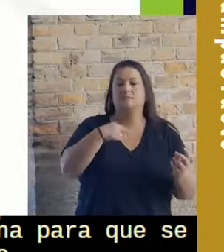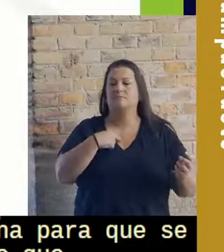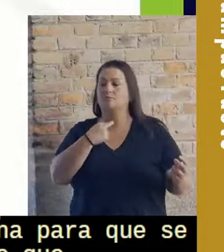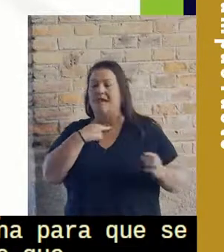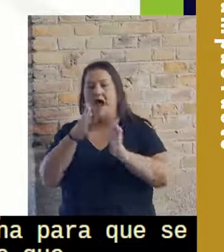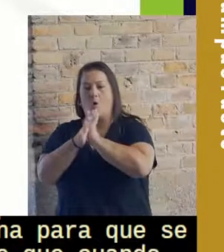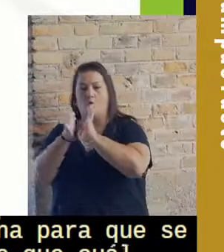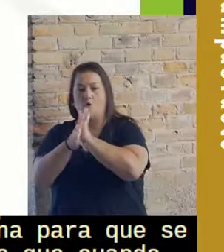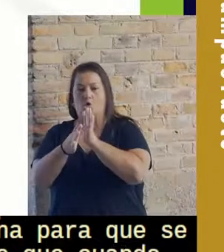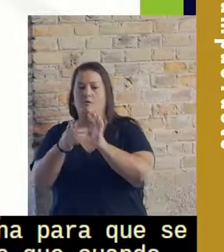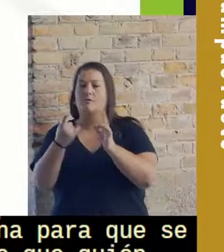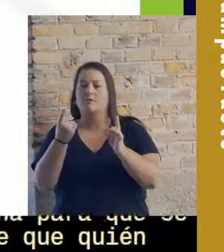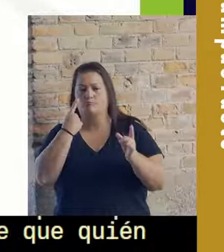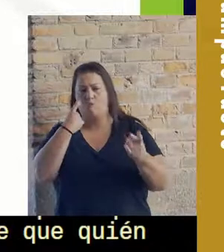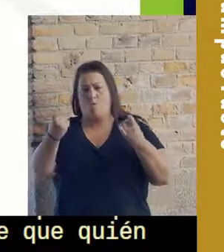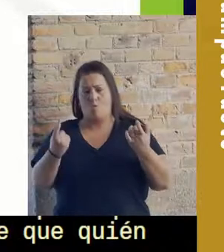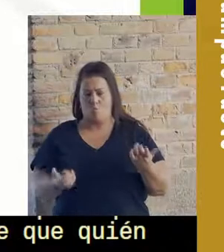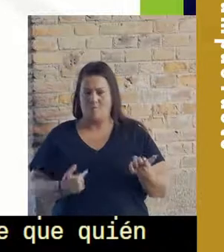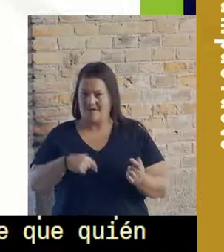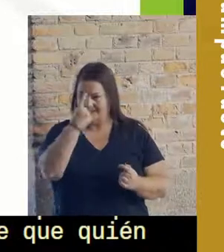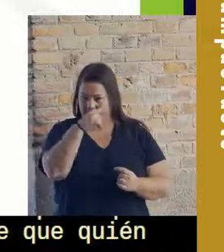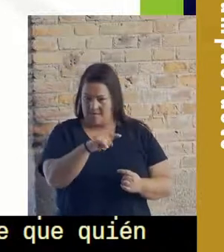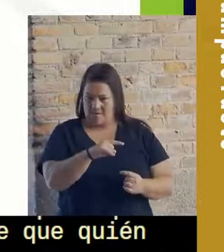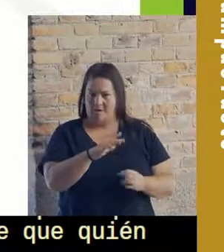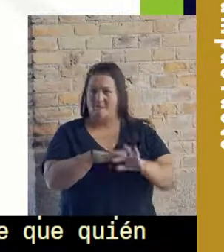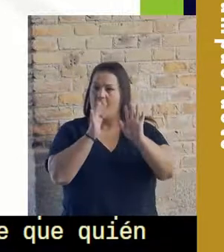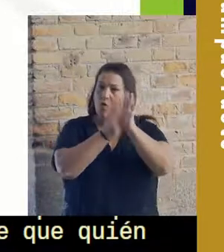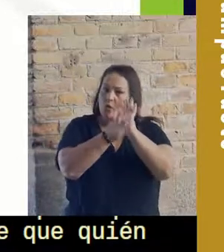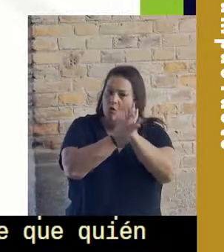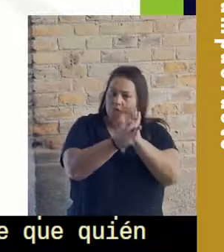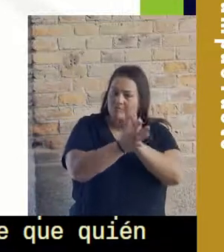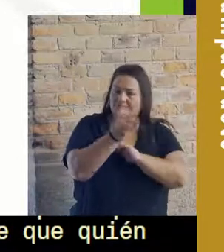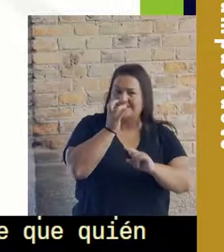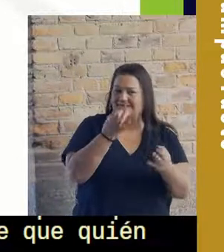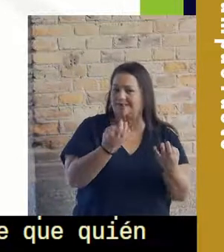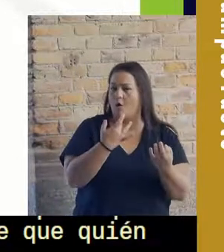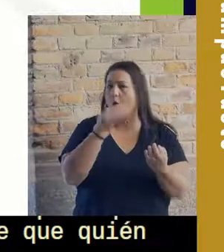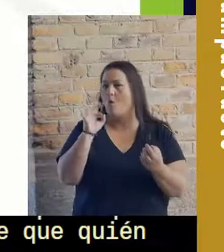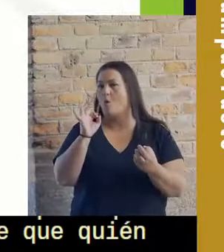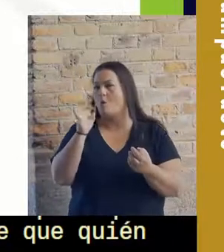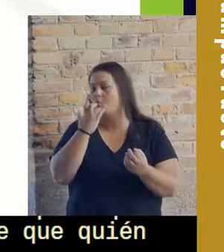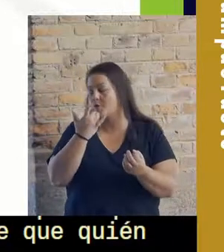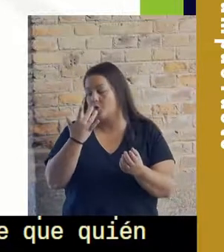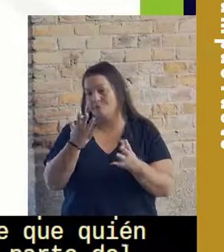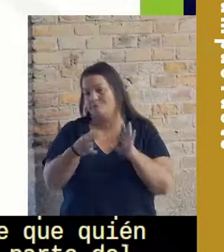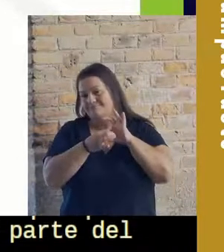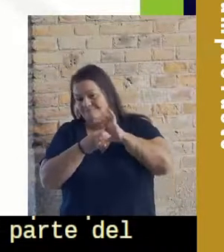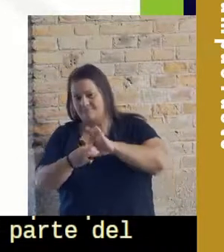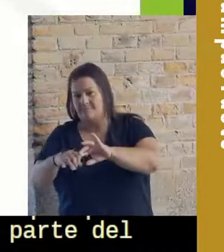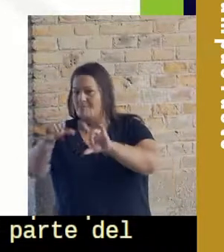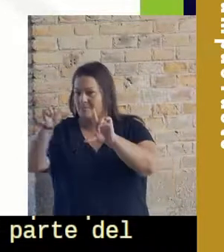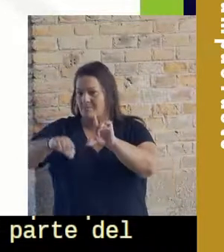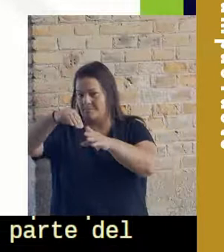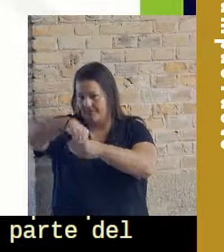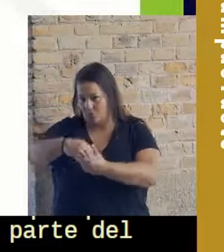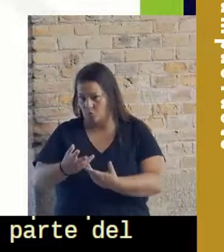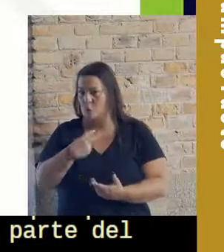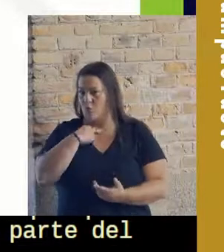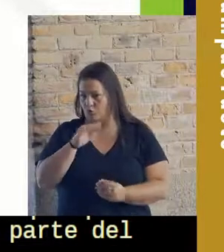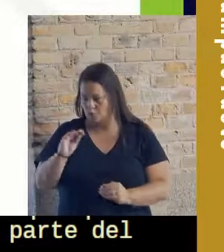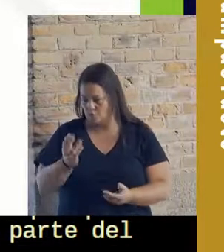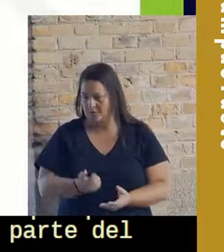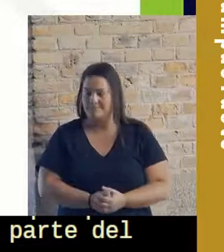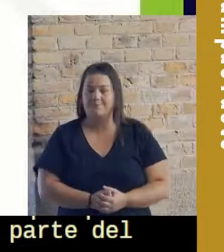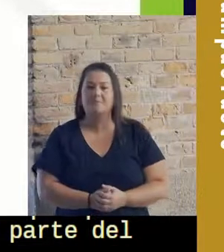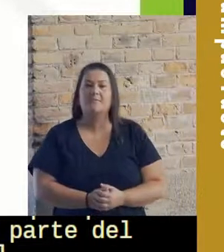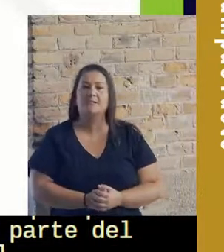que cuando Quién hace la Cuándo es una audiodescripción y cuándo es un parte del guion vale el montaje y luego